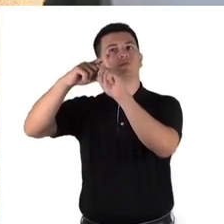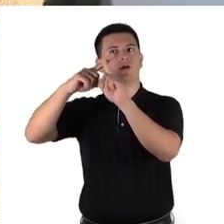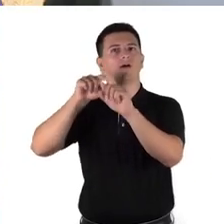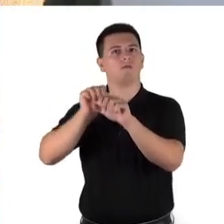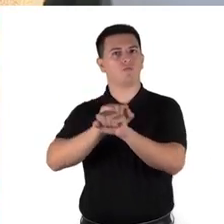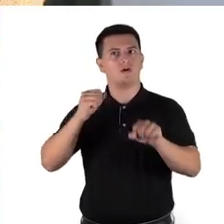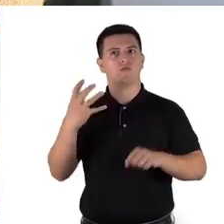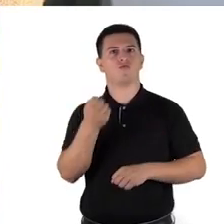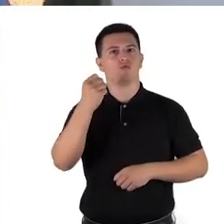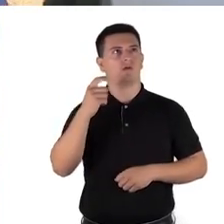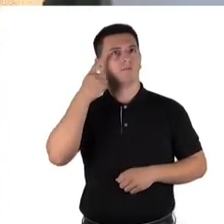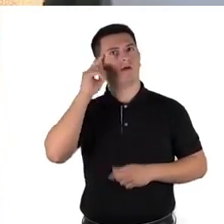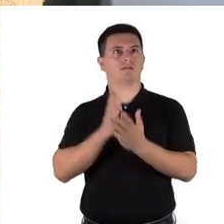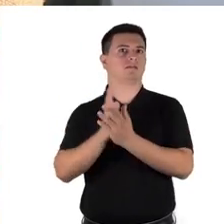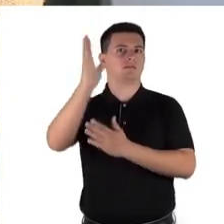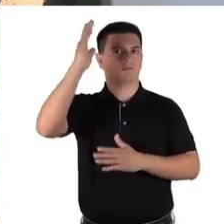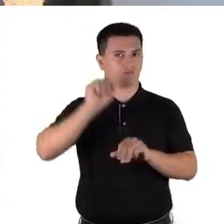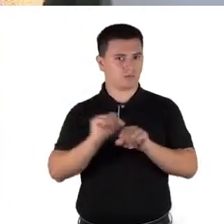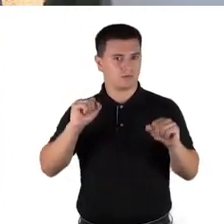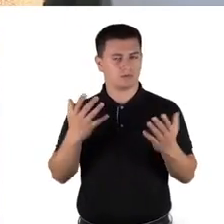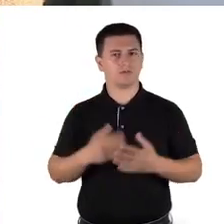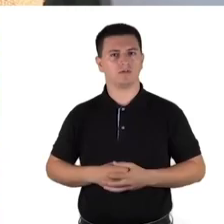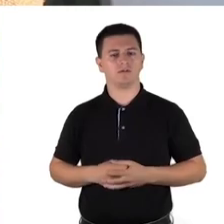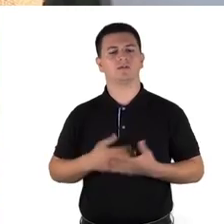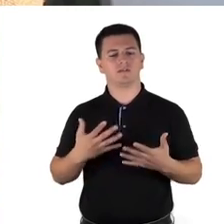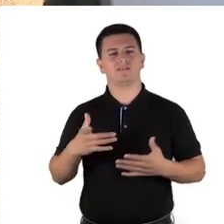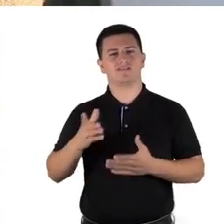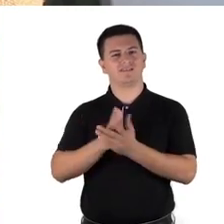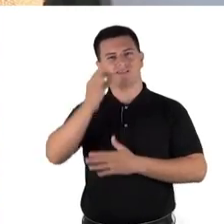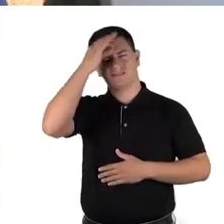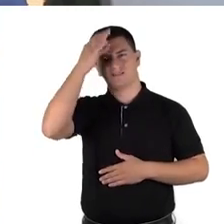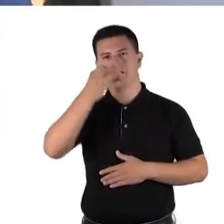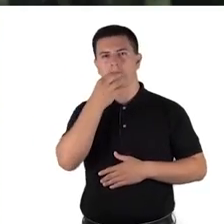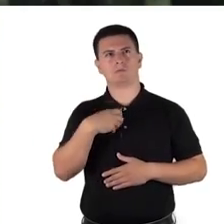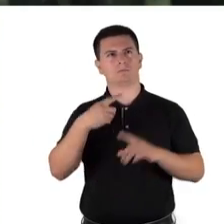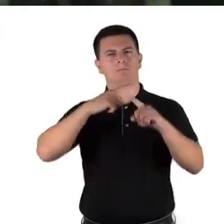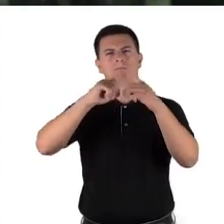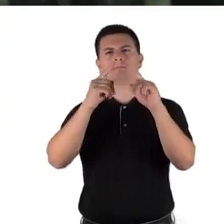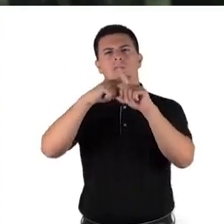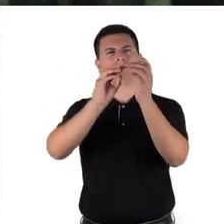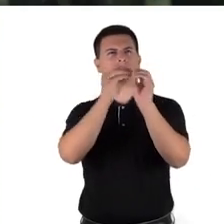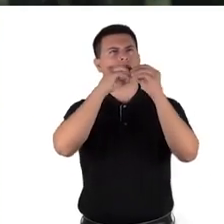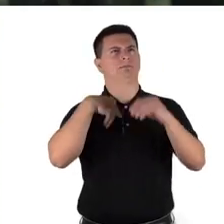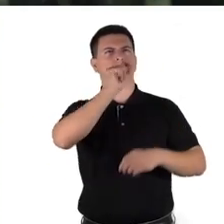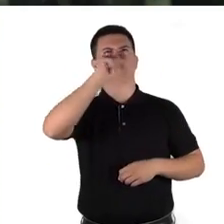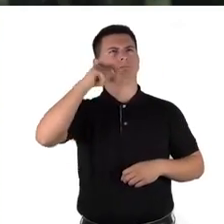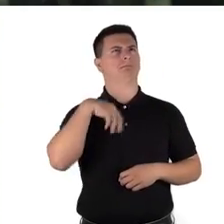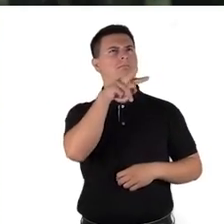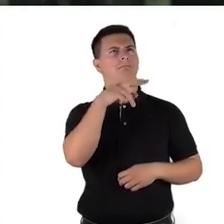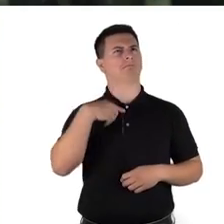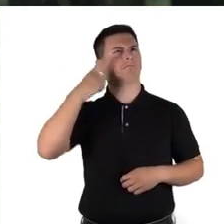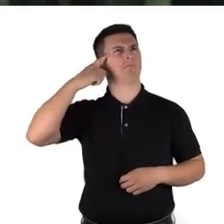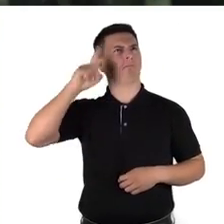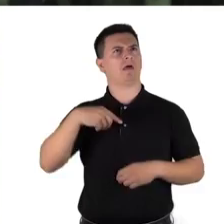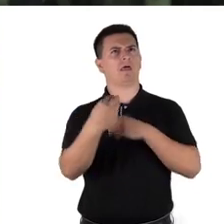que supuestamente básicas, nos va a servir para todos. Claro. En la vida, pero uno sale de la escuela y no sabe para qué sirve, ¿verdad? Y ahí entra esta broma que siempre hacemos, ¿verdad? Aprendí